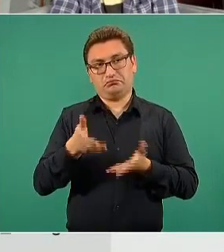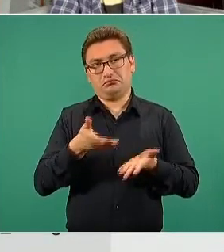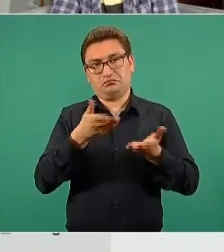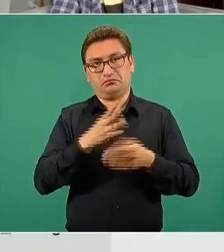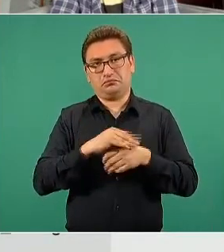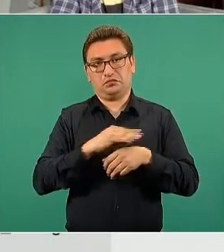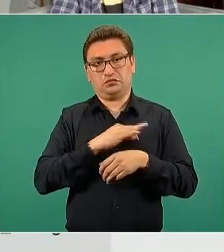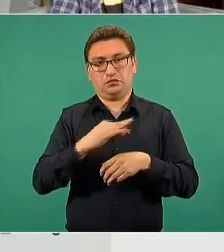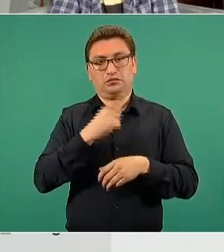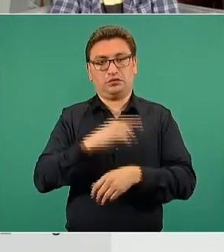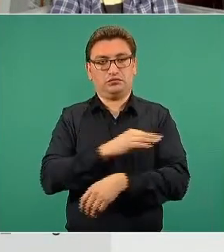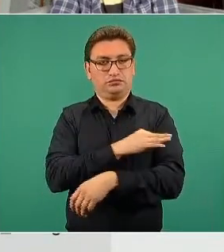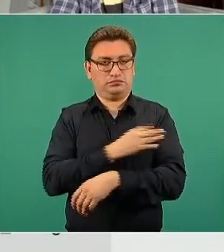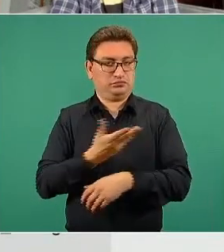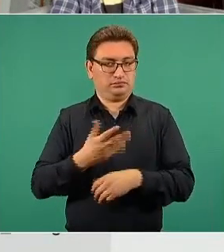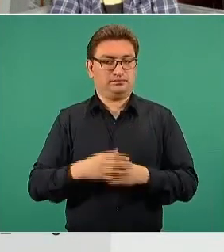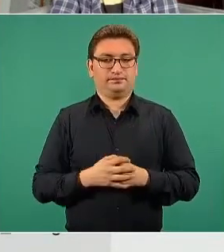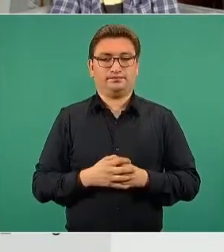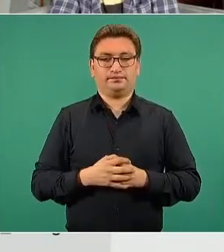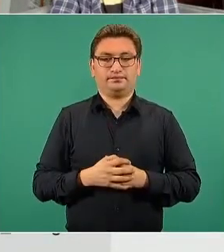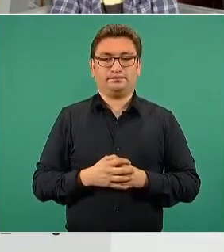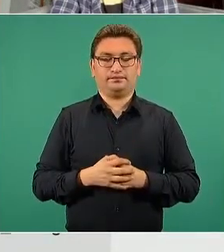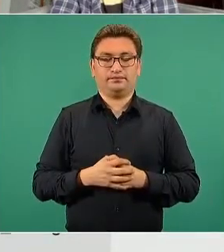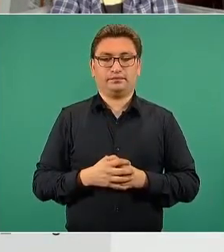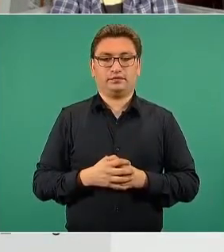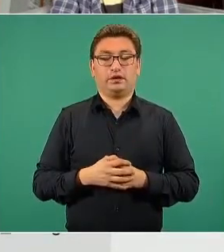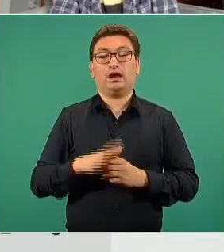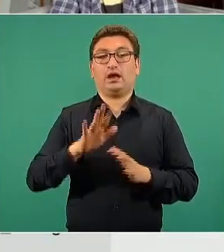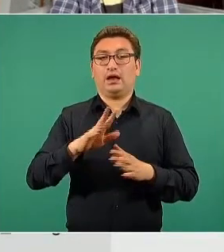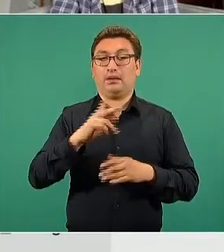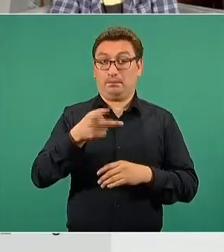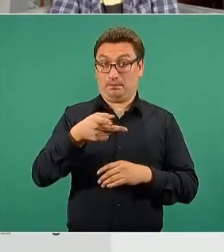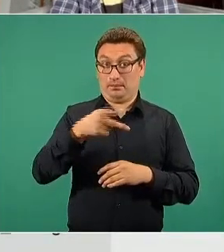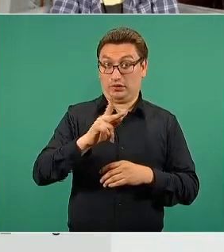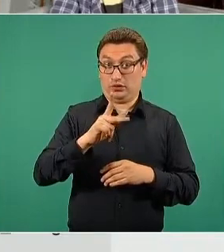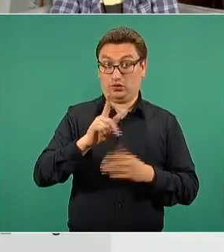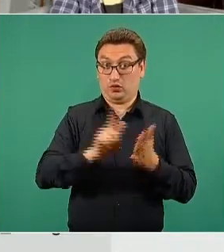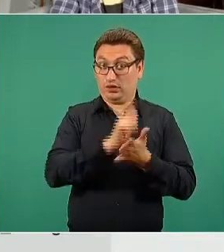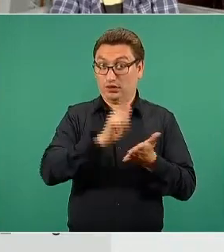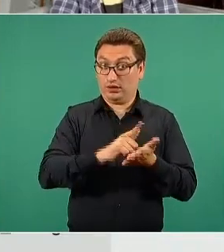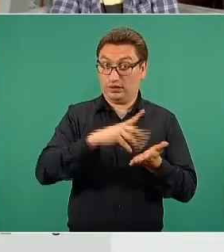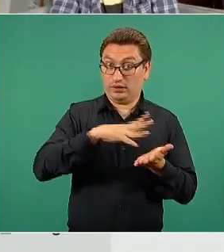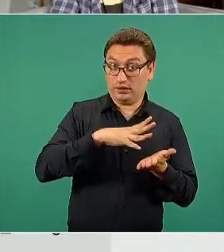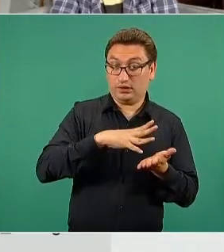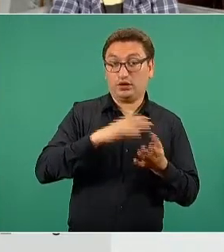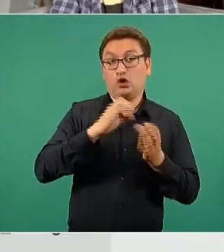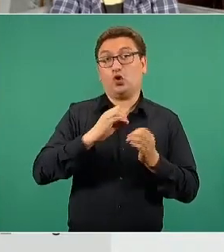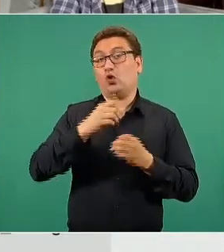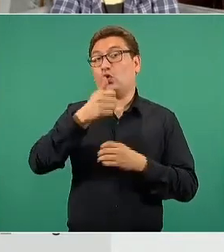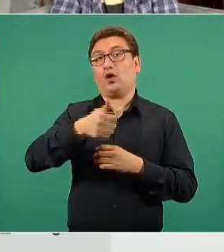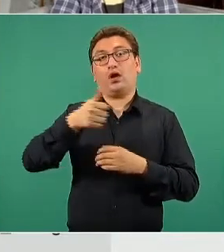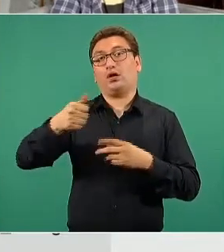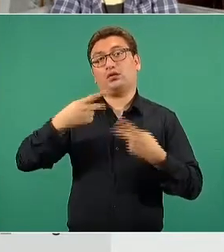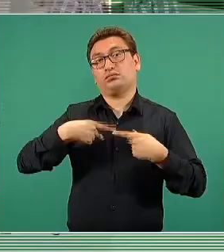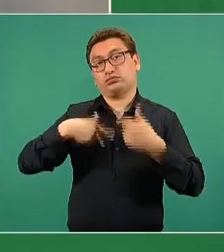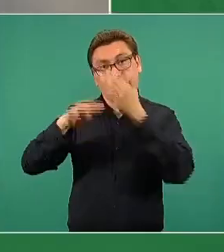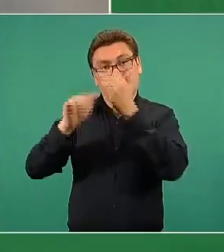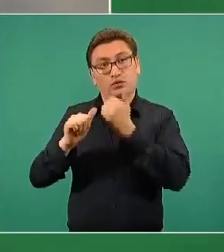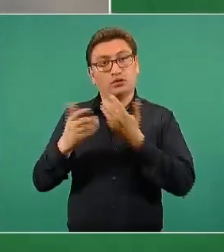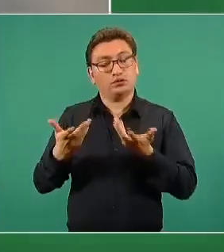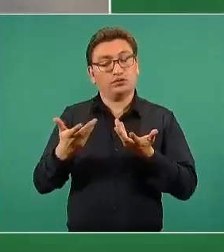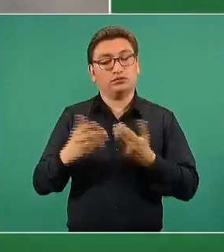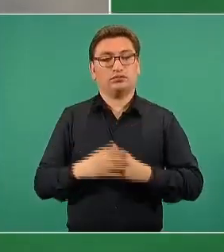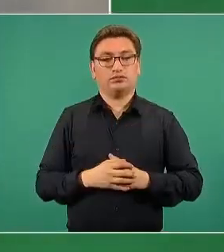a parte de su personal, Sandra. Pero entonces, ¿sí lo contempla la ley o es un acuerdo más entre particulares? Es